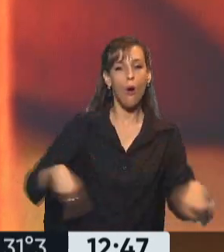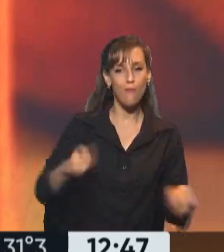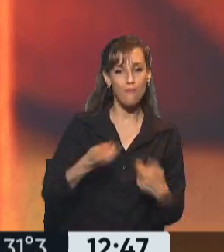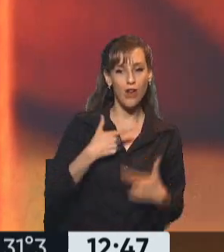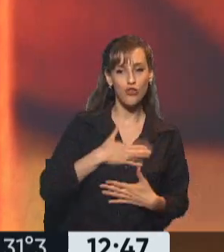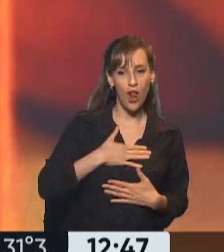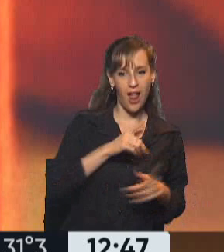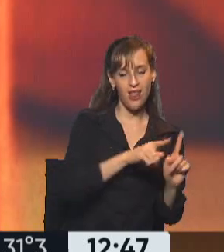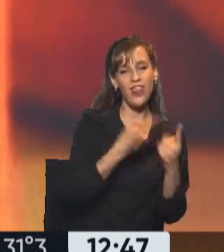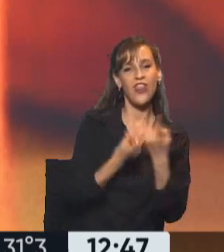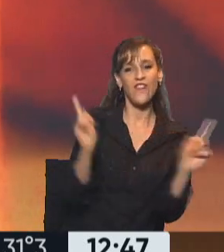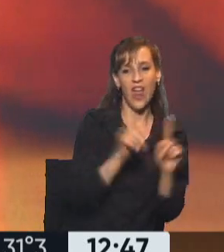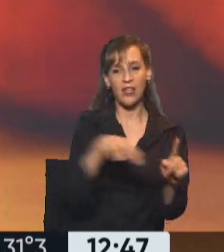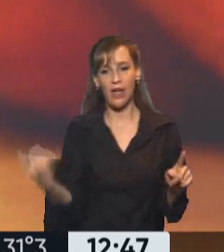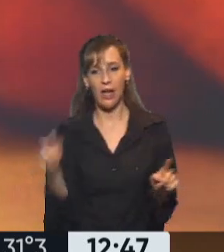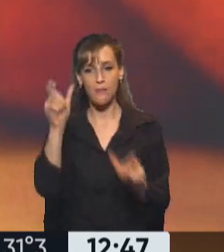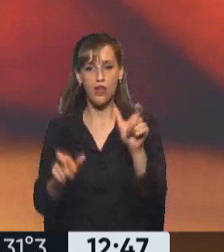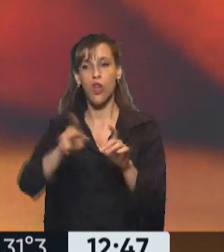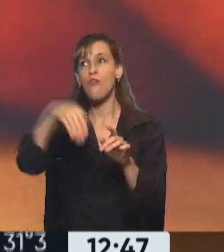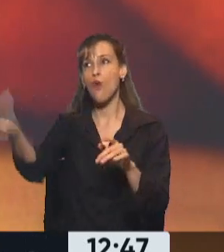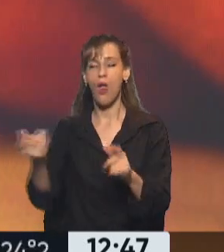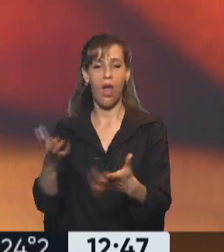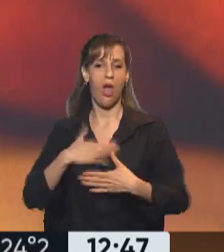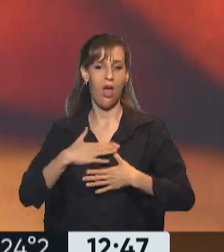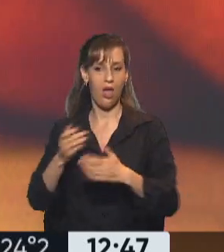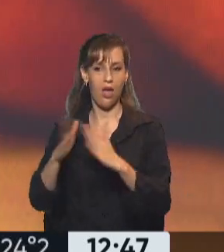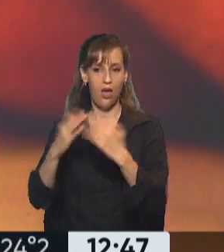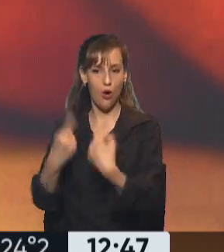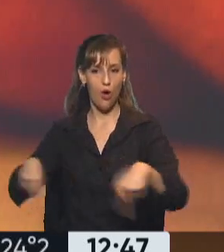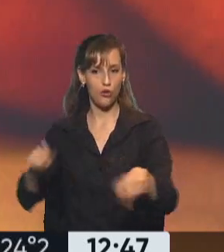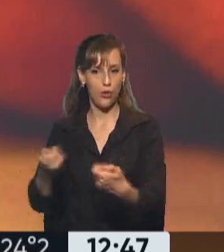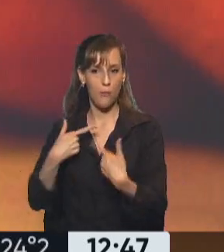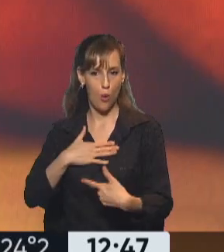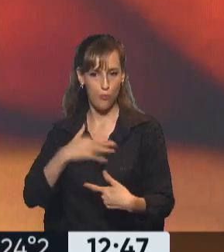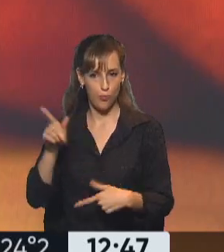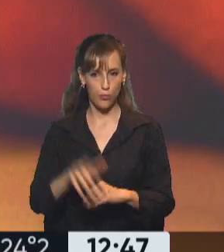bienes afuera que al que los tiene adentro. Y eso me parece un gran avance en el marco de este gobierno.